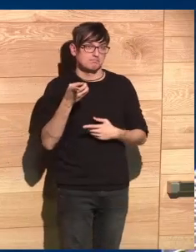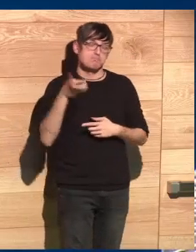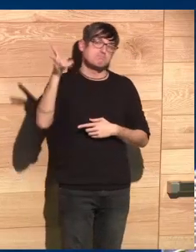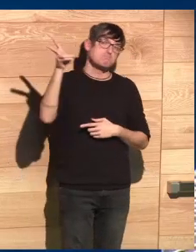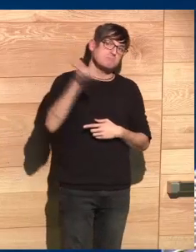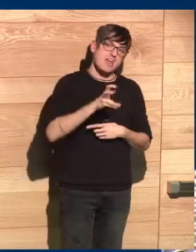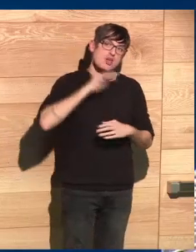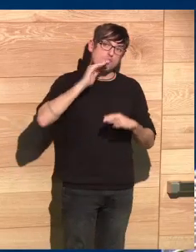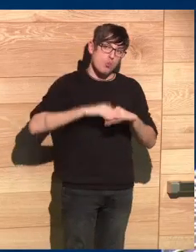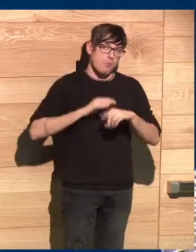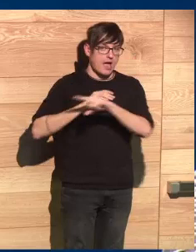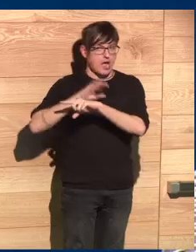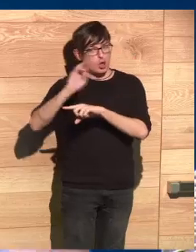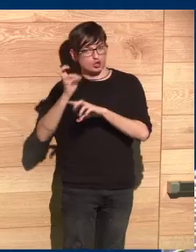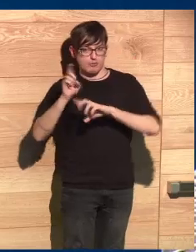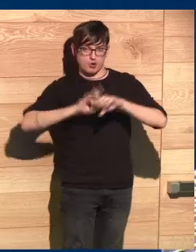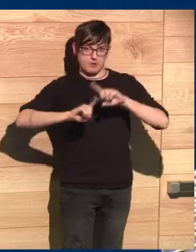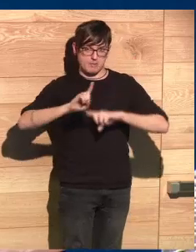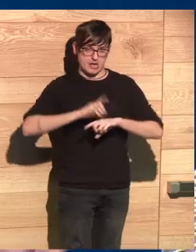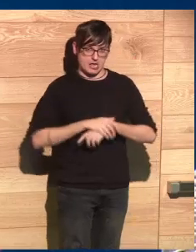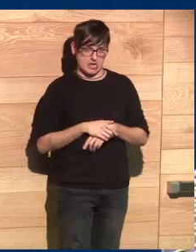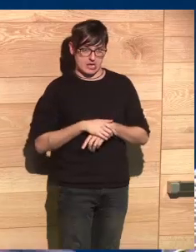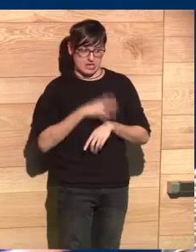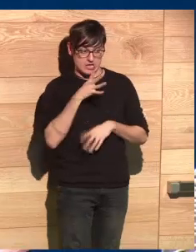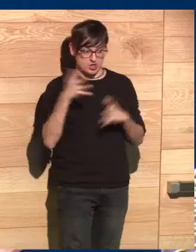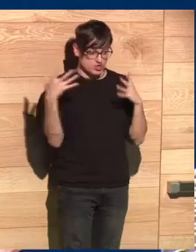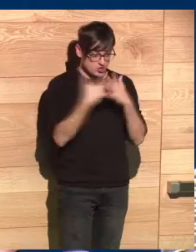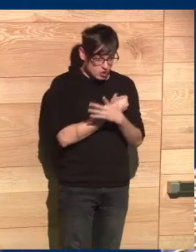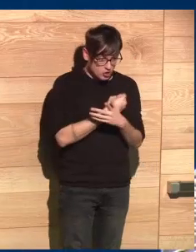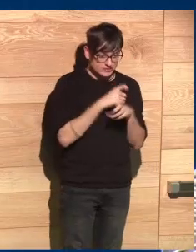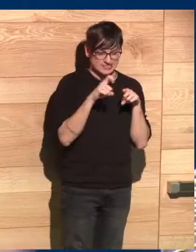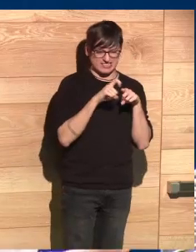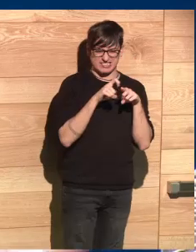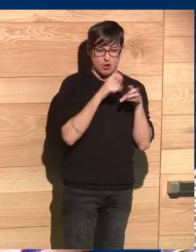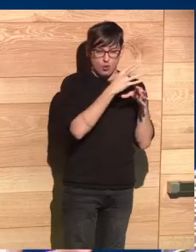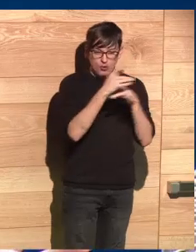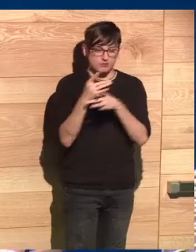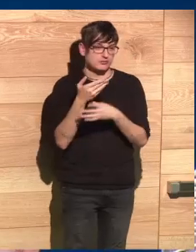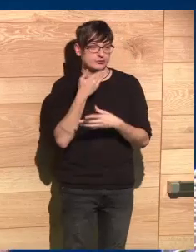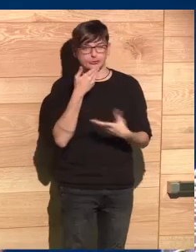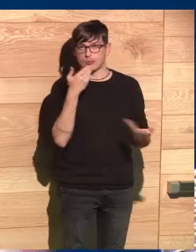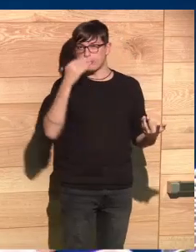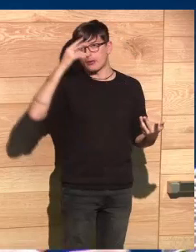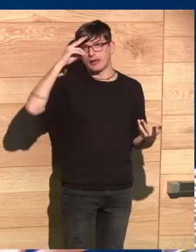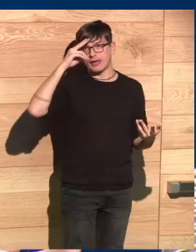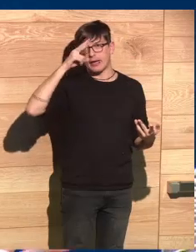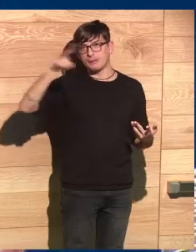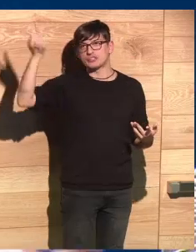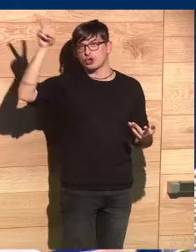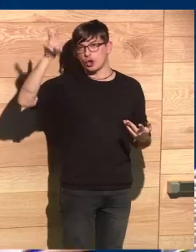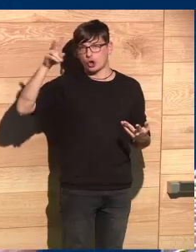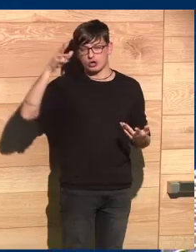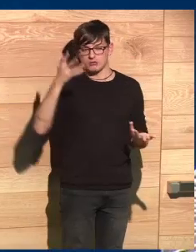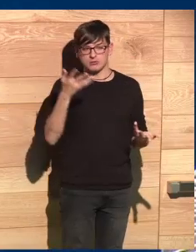problemas. Porque todo tipo de juegos son formas de evasión y hay que buscar de qué se va